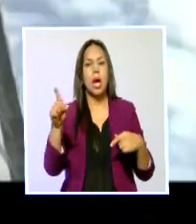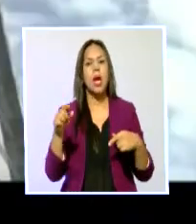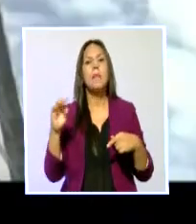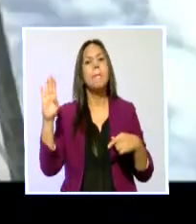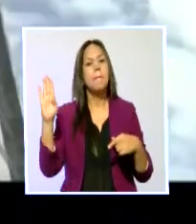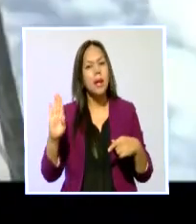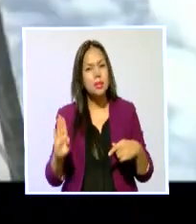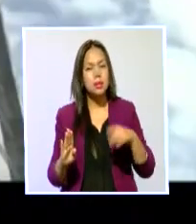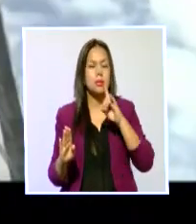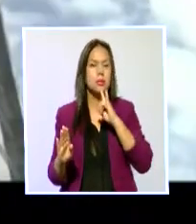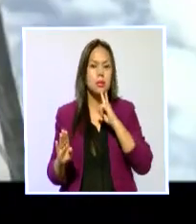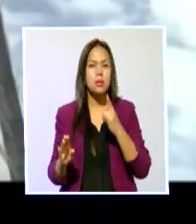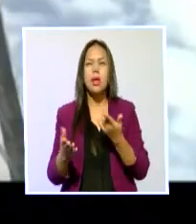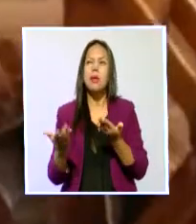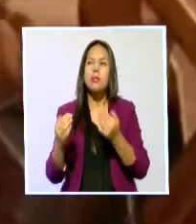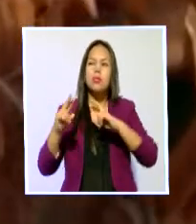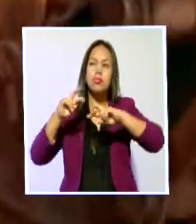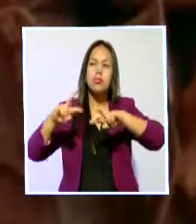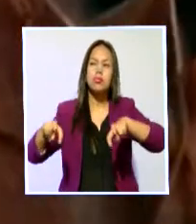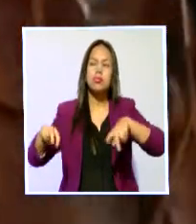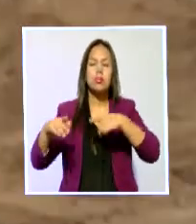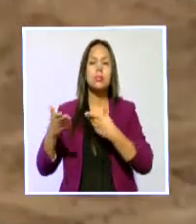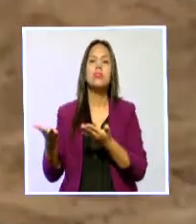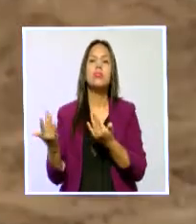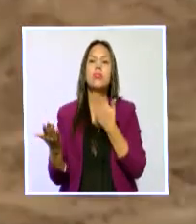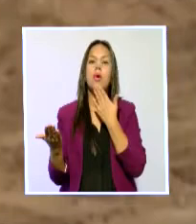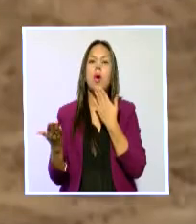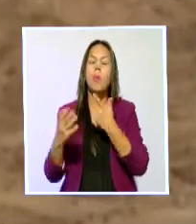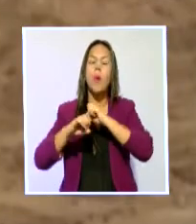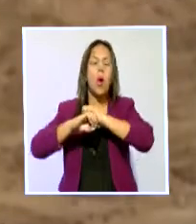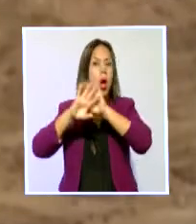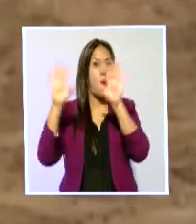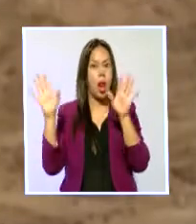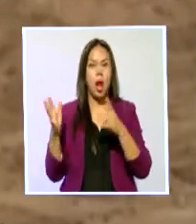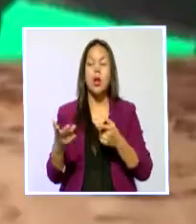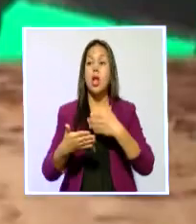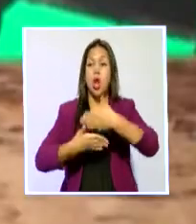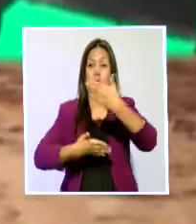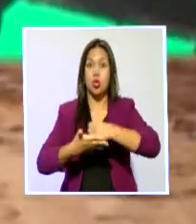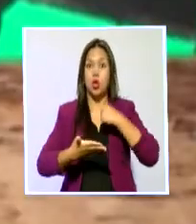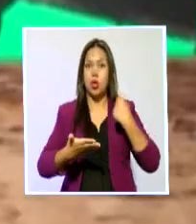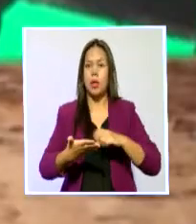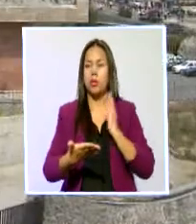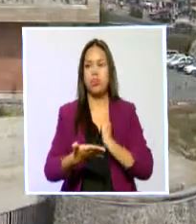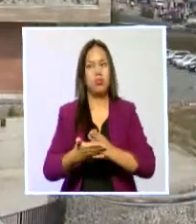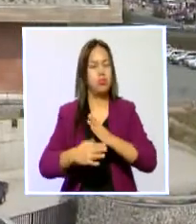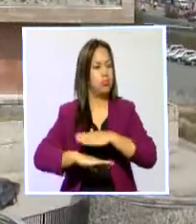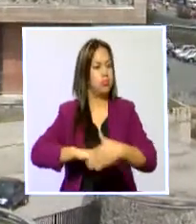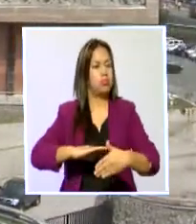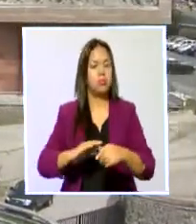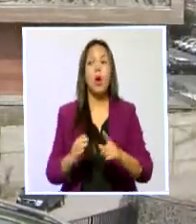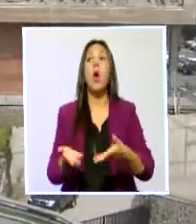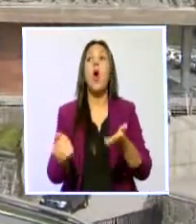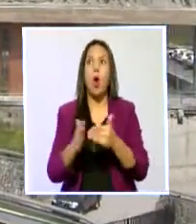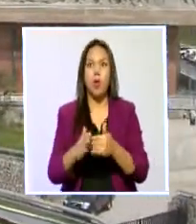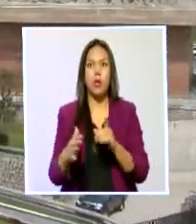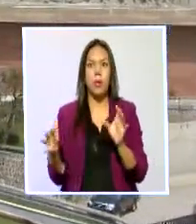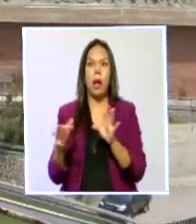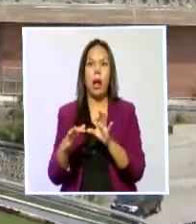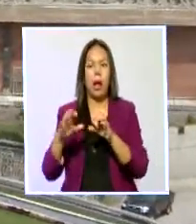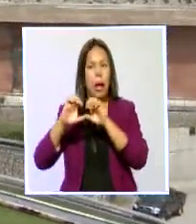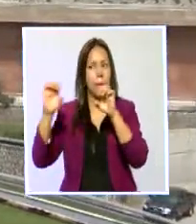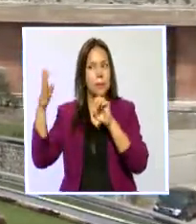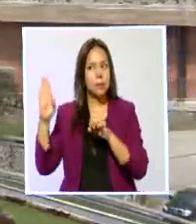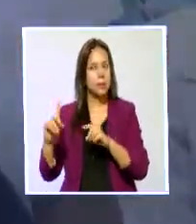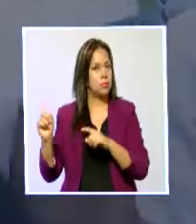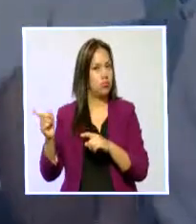los contratos entre la constructora brasileña y el Estado ecuatoriano se den por terminados, además de disponer que no se firmen nuevos. También solicitó la